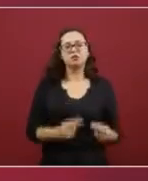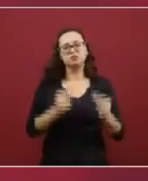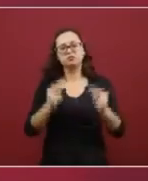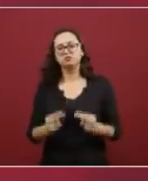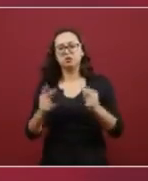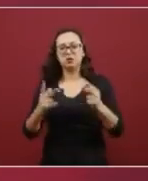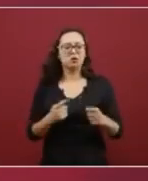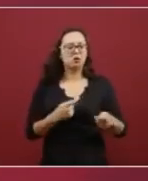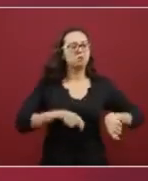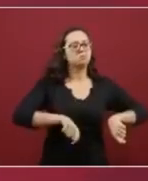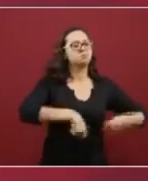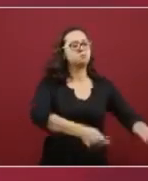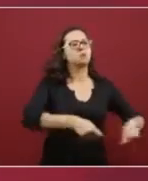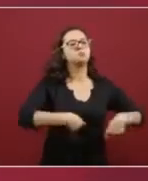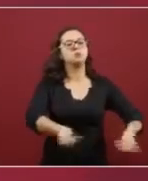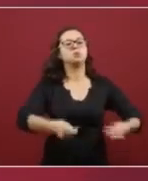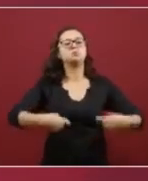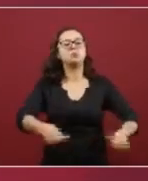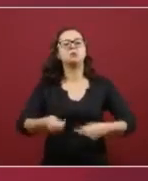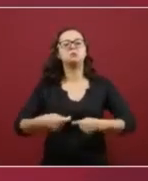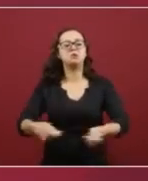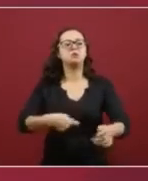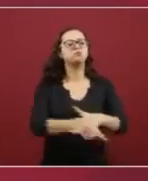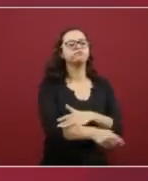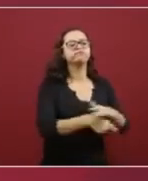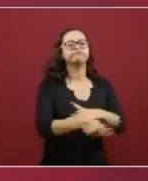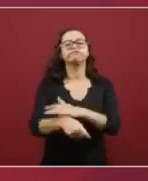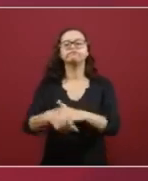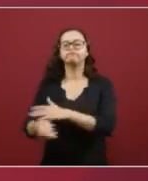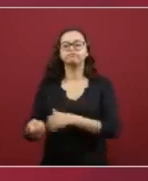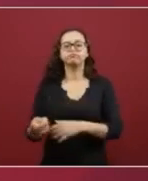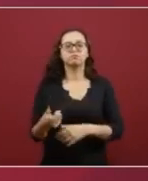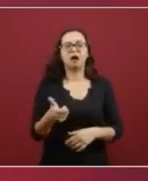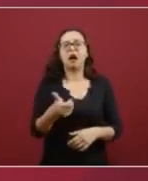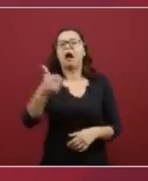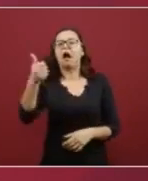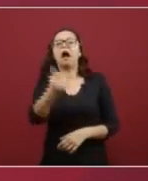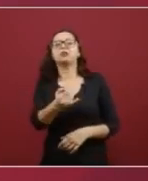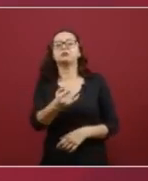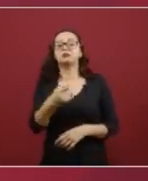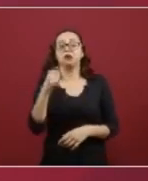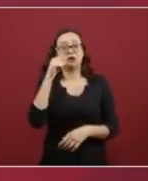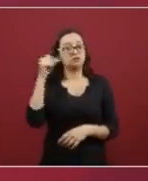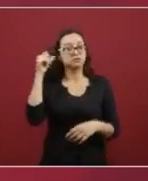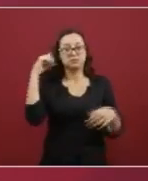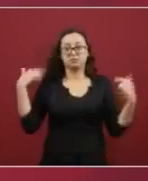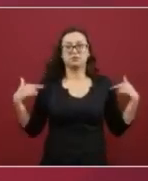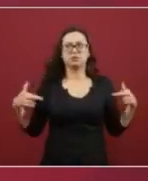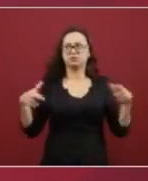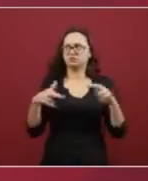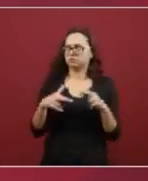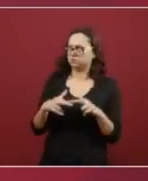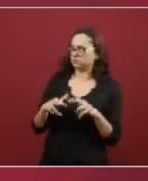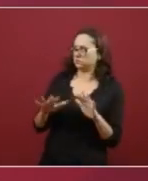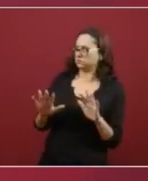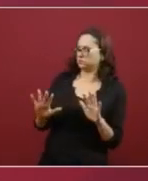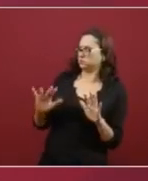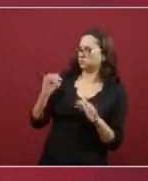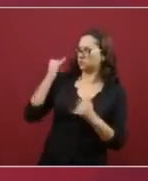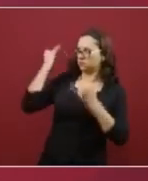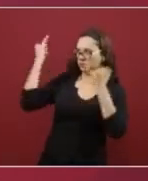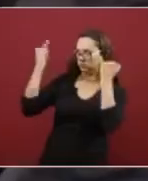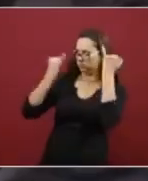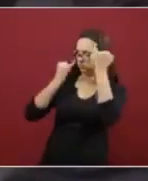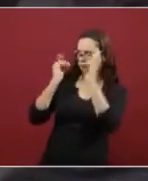al tráfico con las plazas de maestros. Ayer ellos dejaron de manifiesto de que ese es un